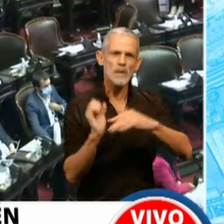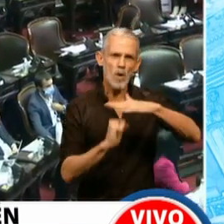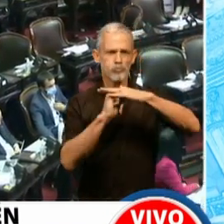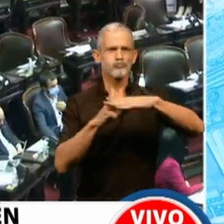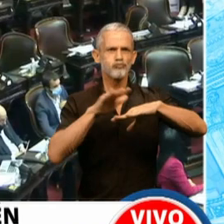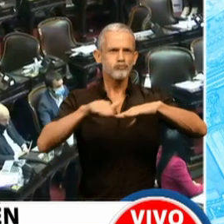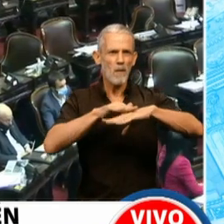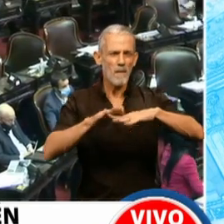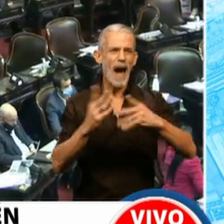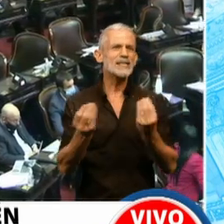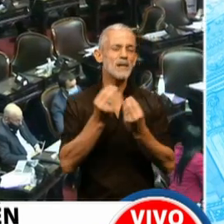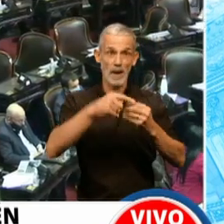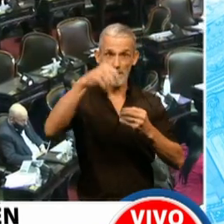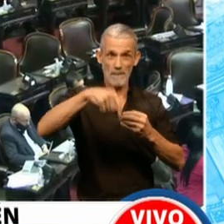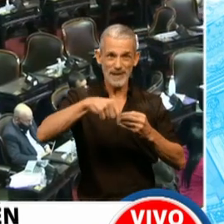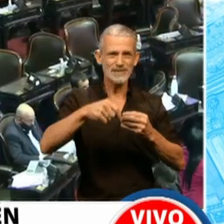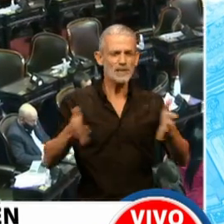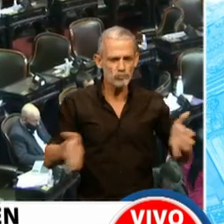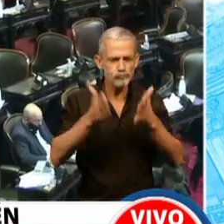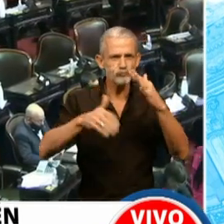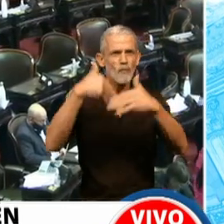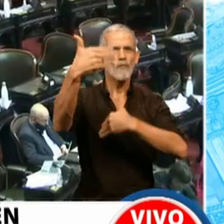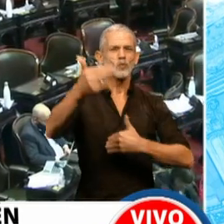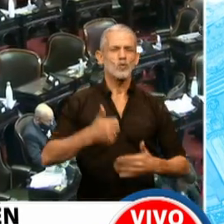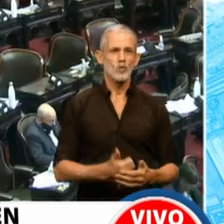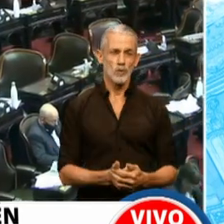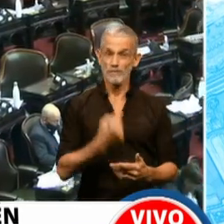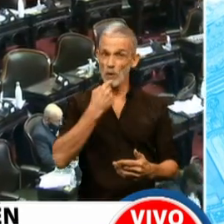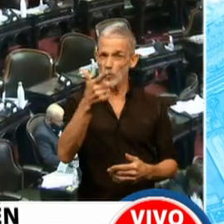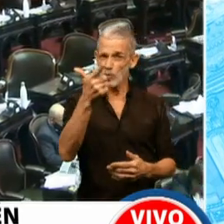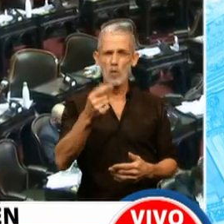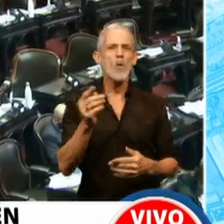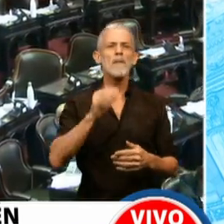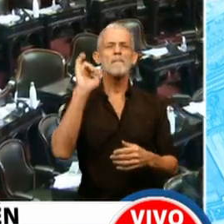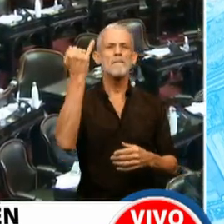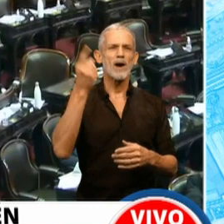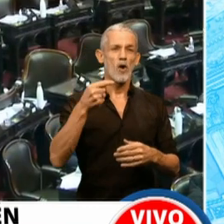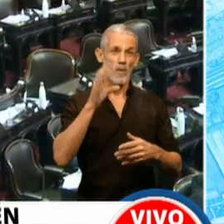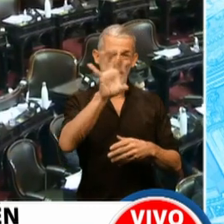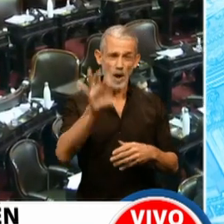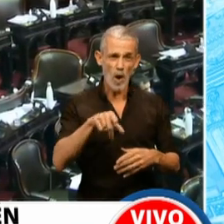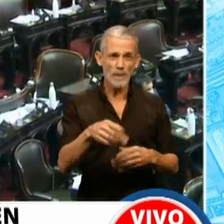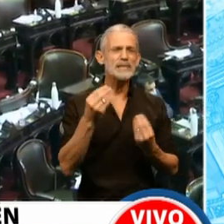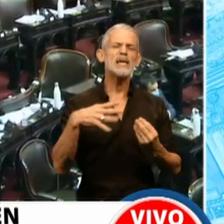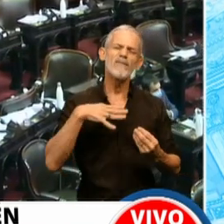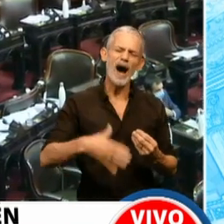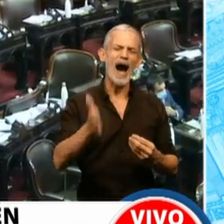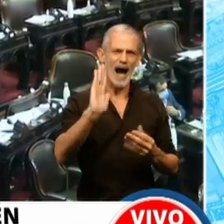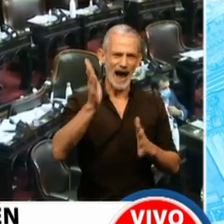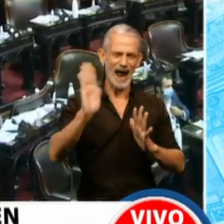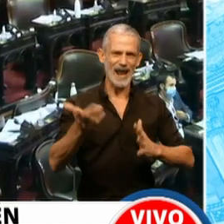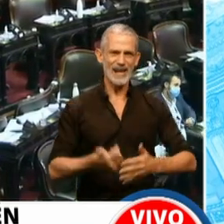los que forjaron el presente e impulsan el porvenir sin duda lo mejor de nuestra provincia aún está por